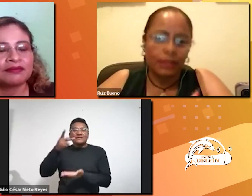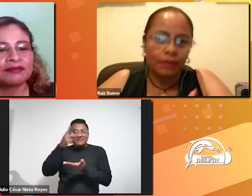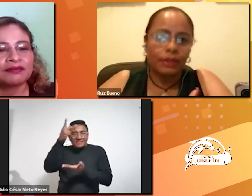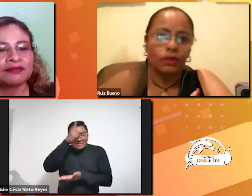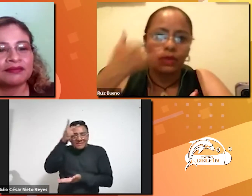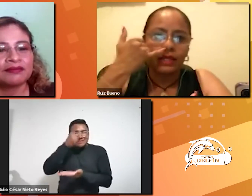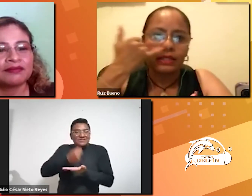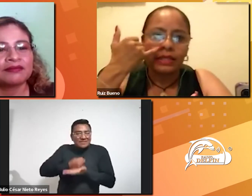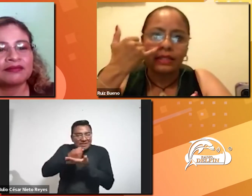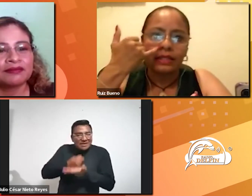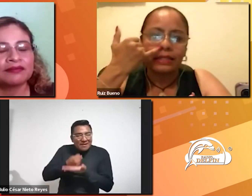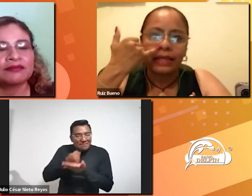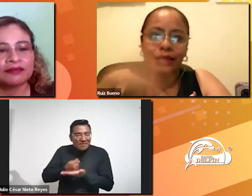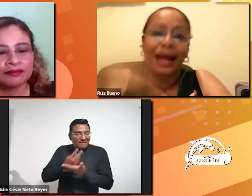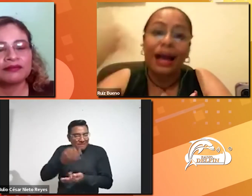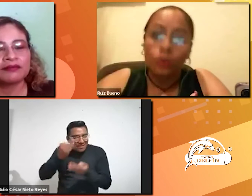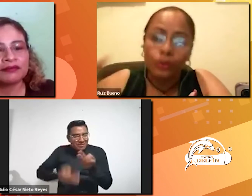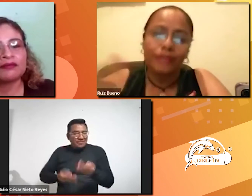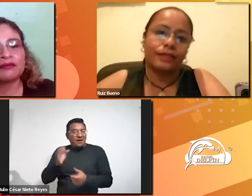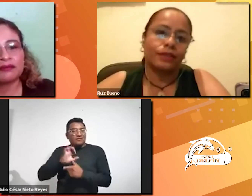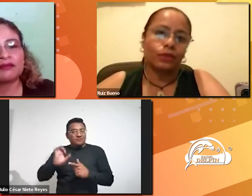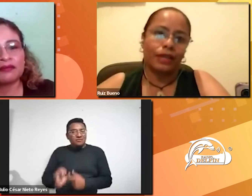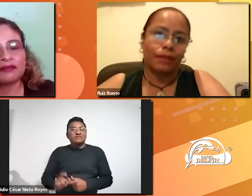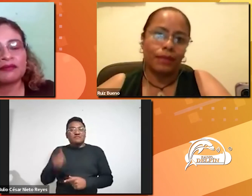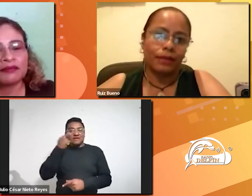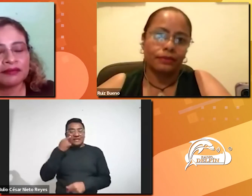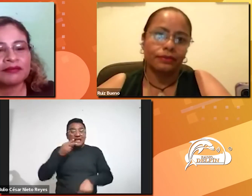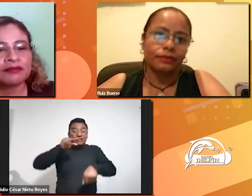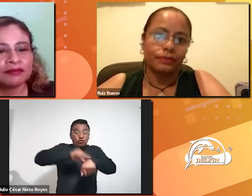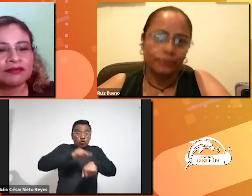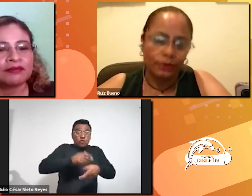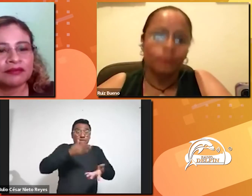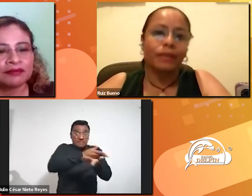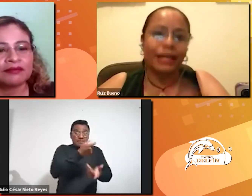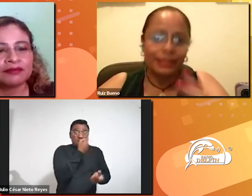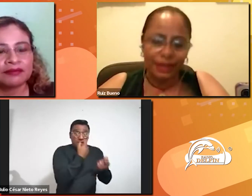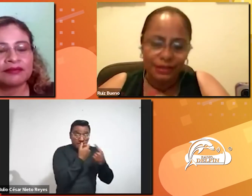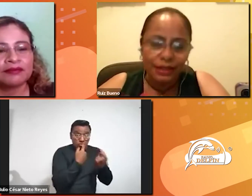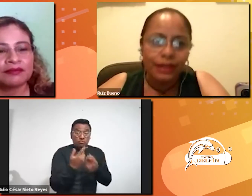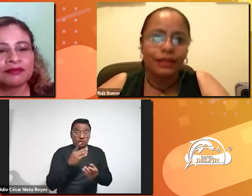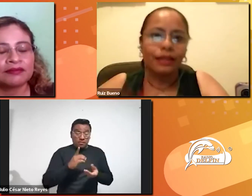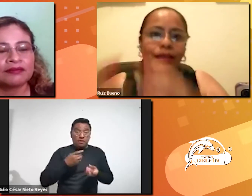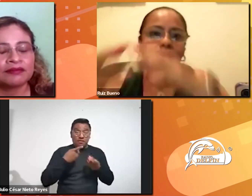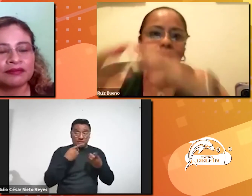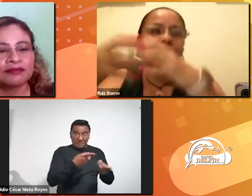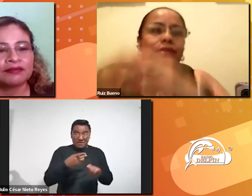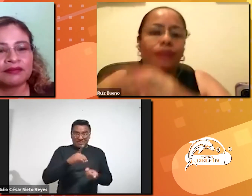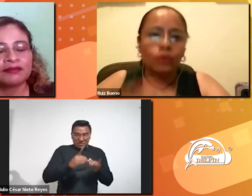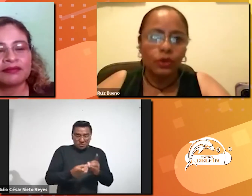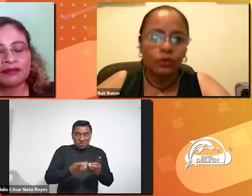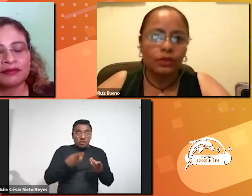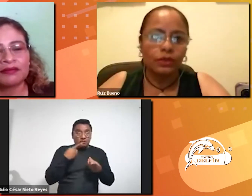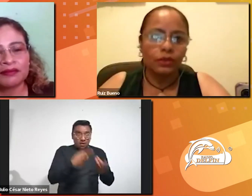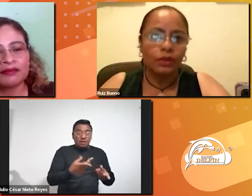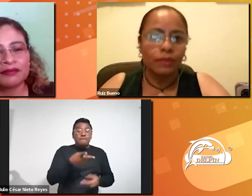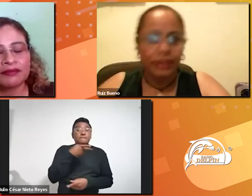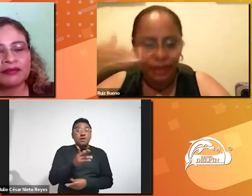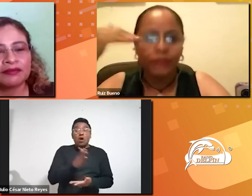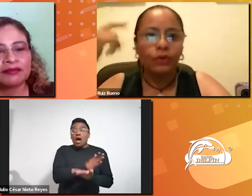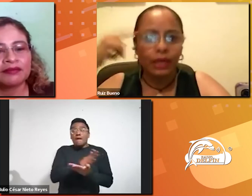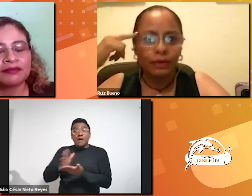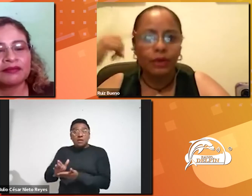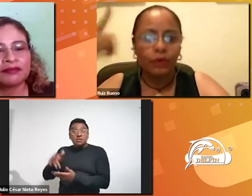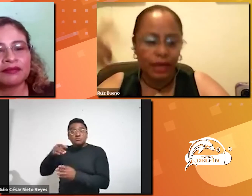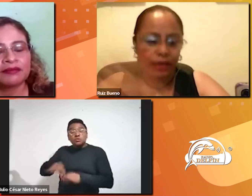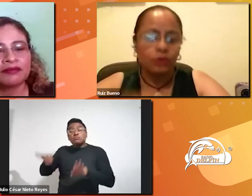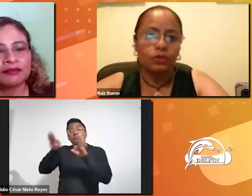tu tratamiento de psiquiatría, acudas a psicoterapia, ¿no?, para que se haga esta unión tanto del